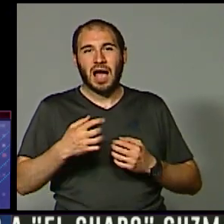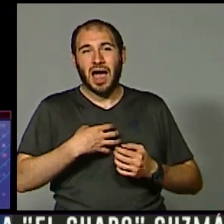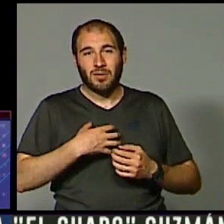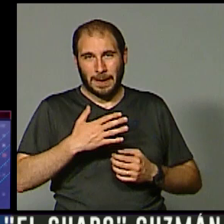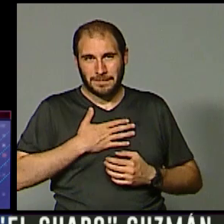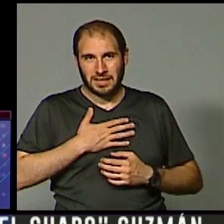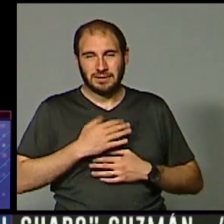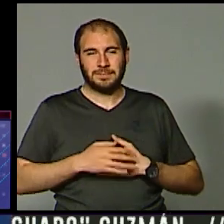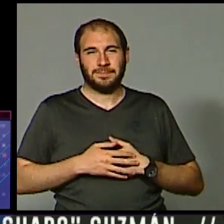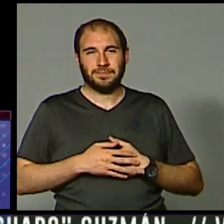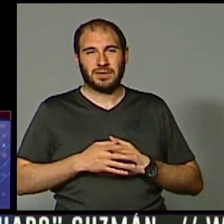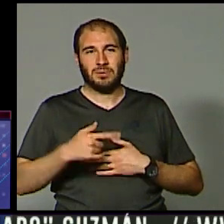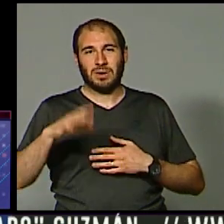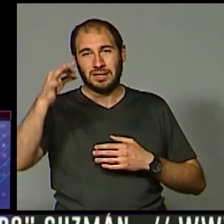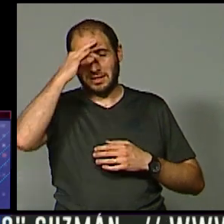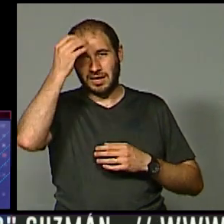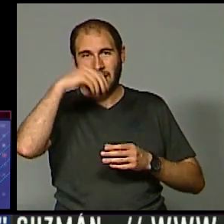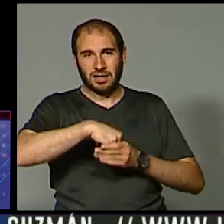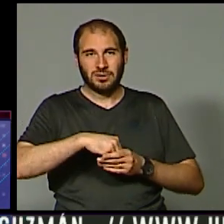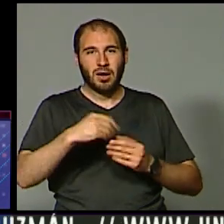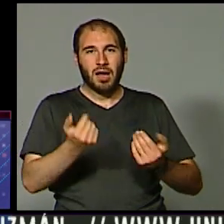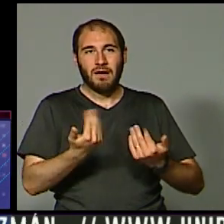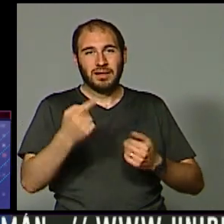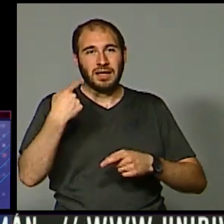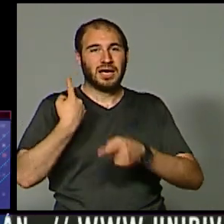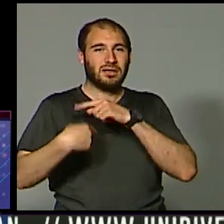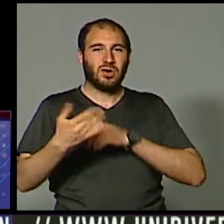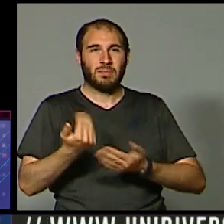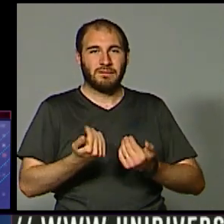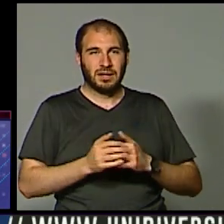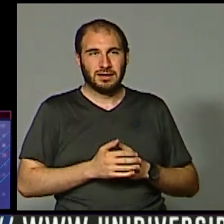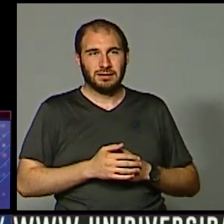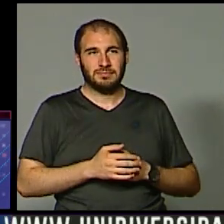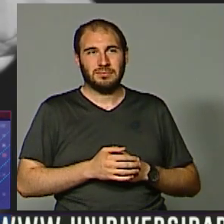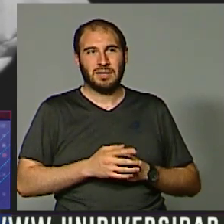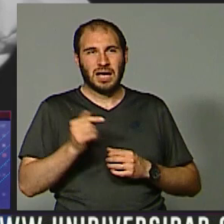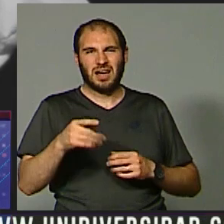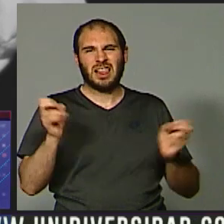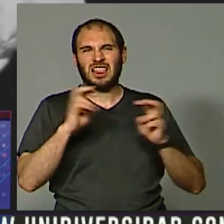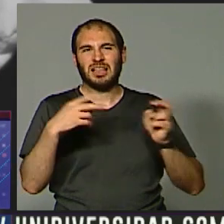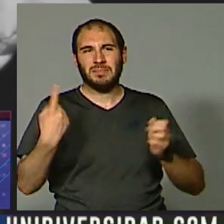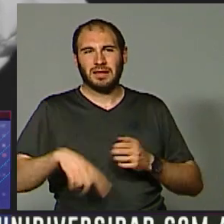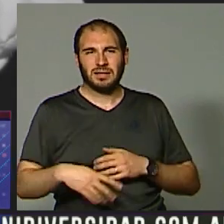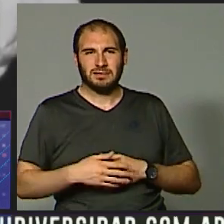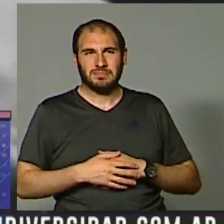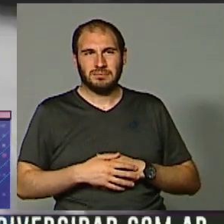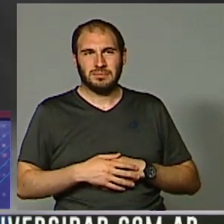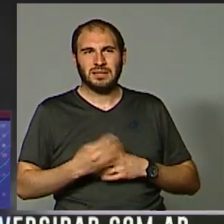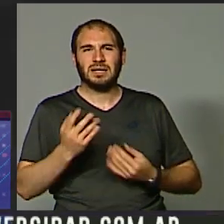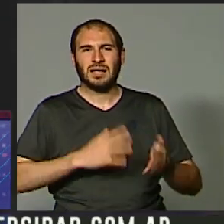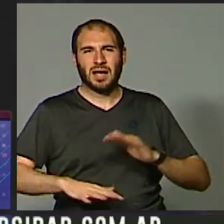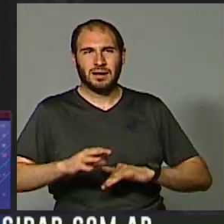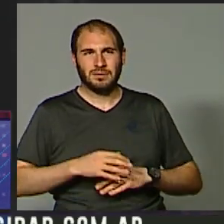mías en el teatro y, bueno, me faltaba la historia. Y dije, bueno, ¿qué hago ahora? ¿Sobre qué escribo? ¿Qué hago?